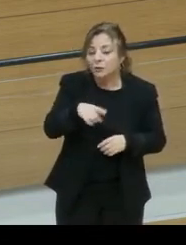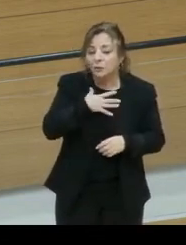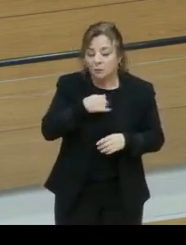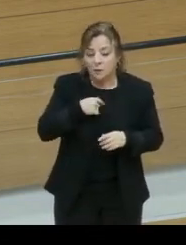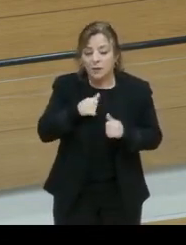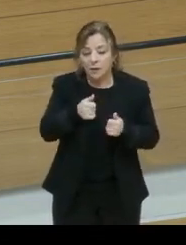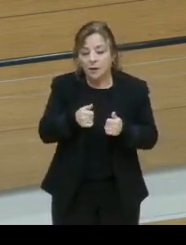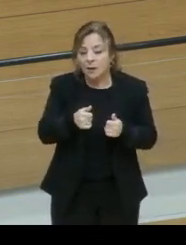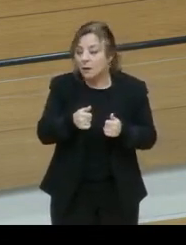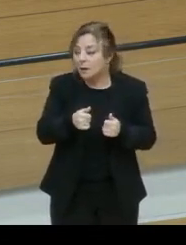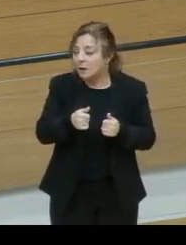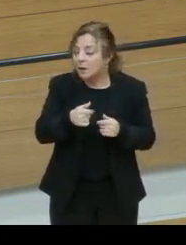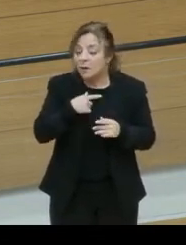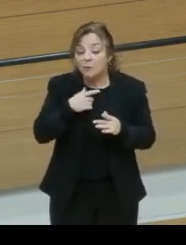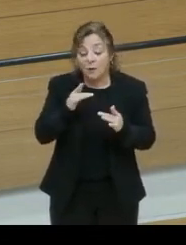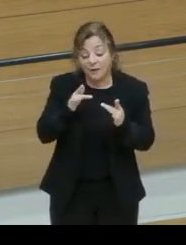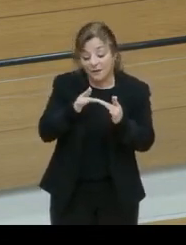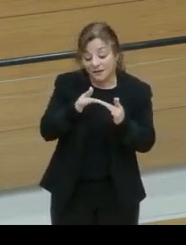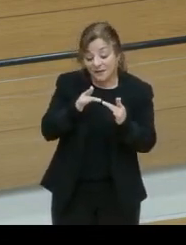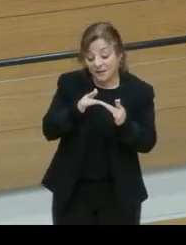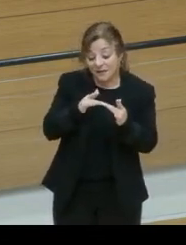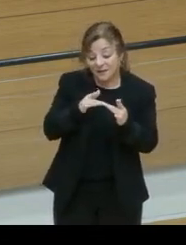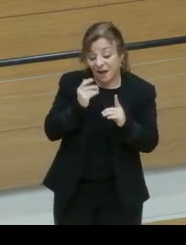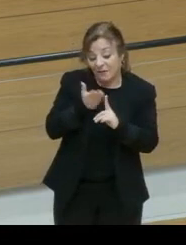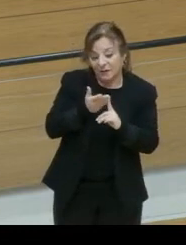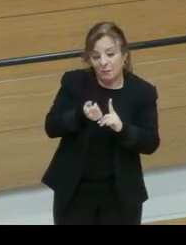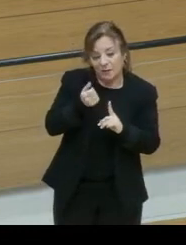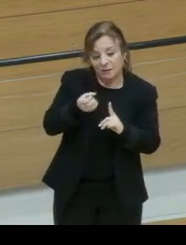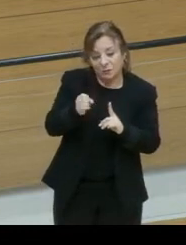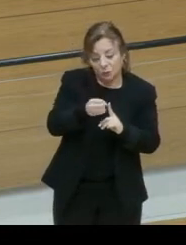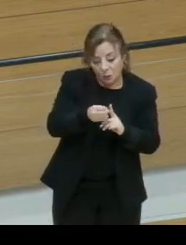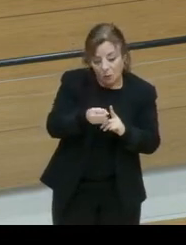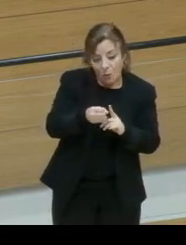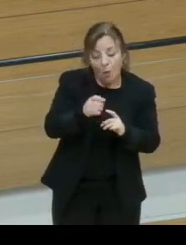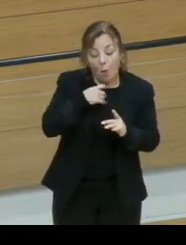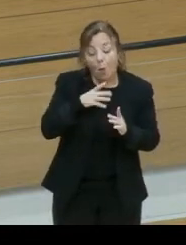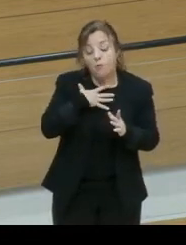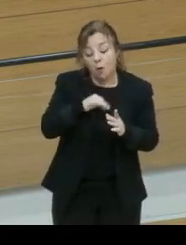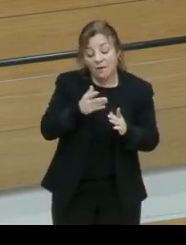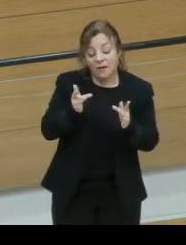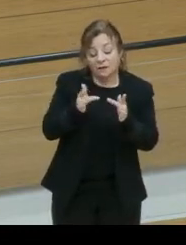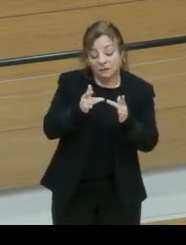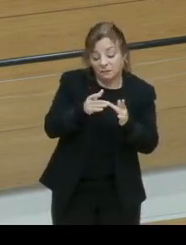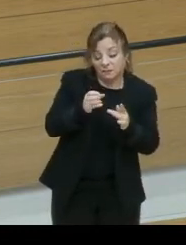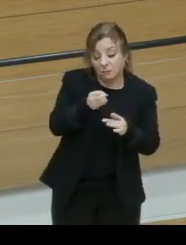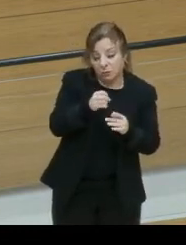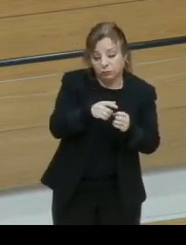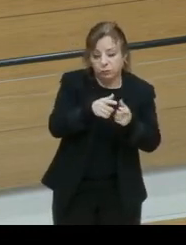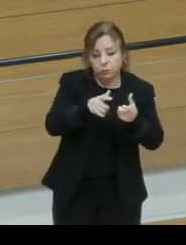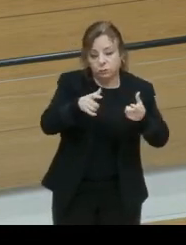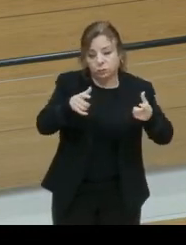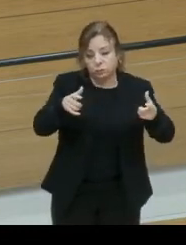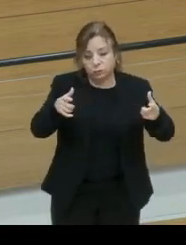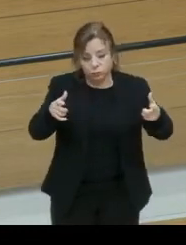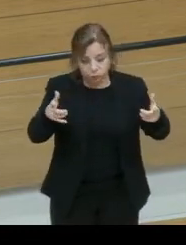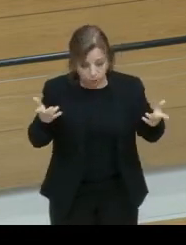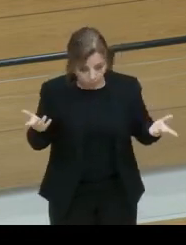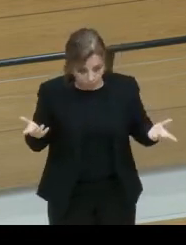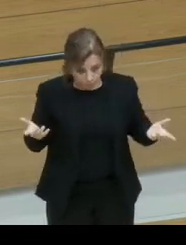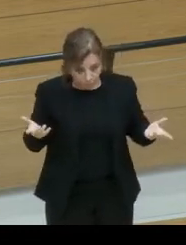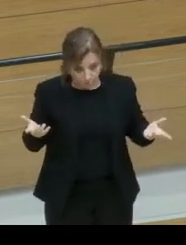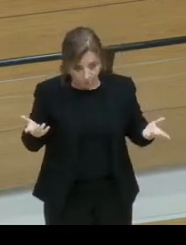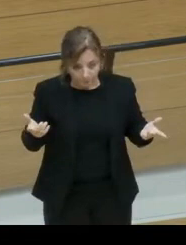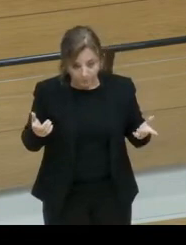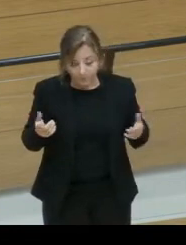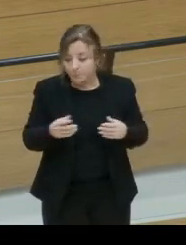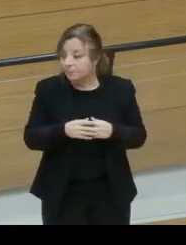empiece a proliferar esa célula más, la del tumor, o puede que no, que tengan una conversación súper amena y la célula del tumor